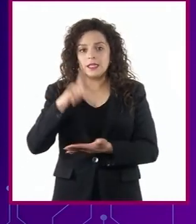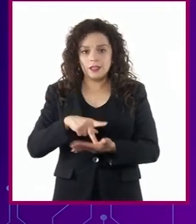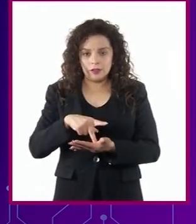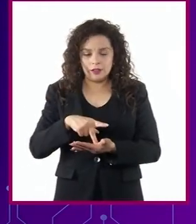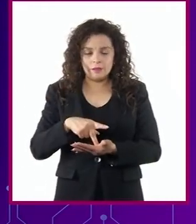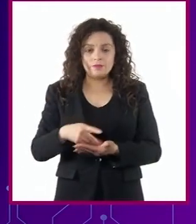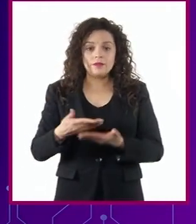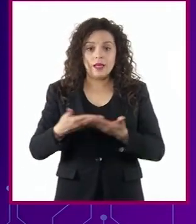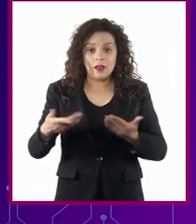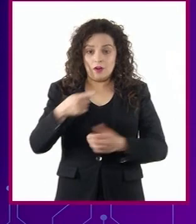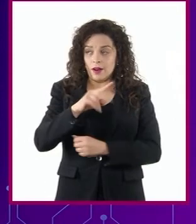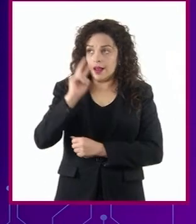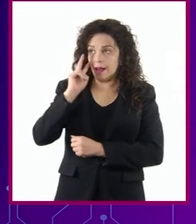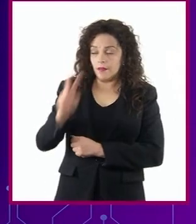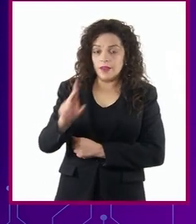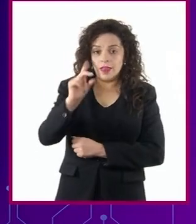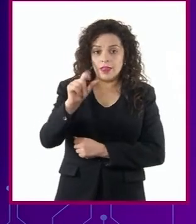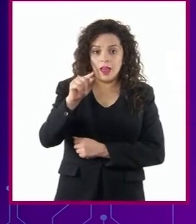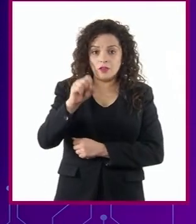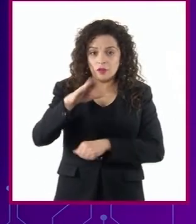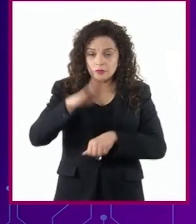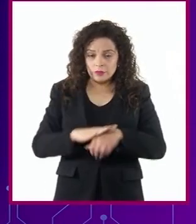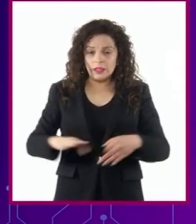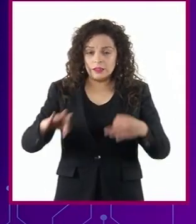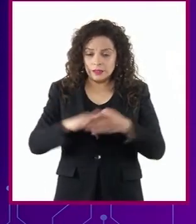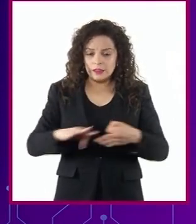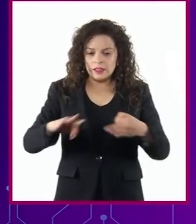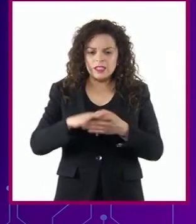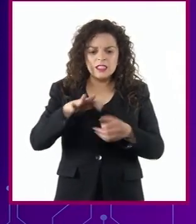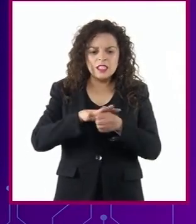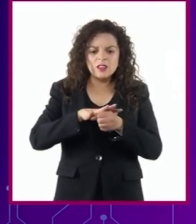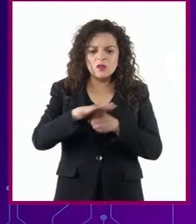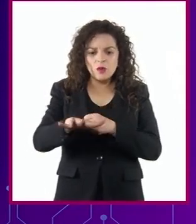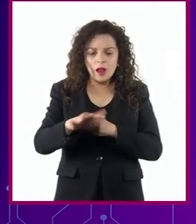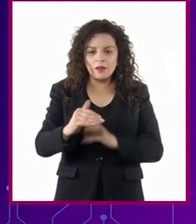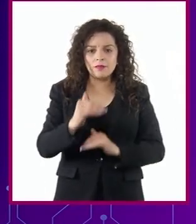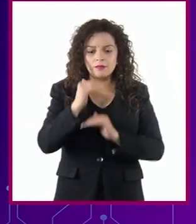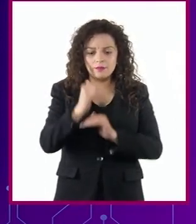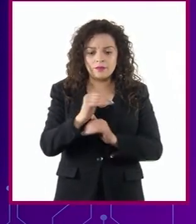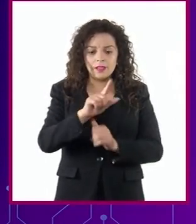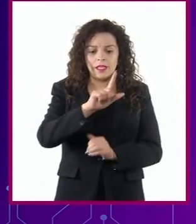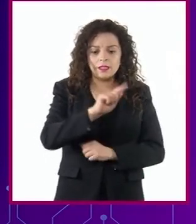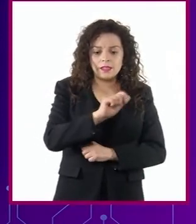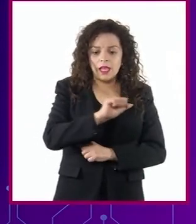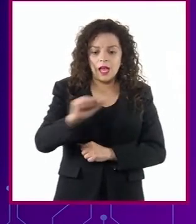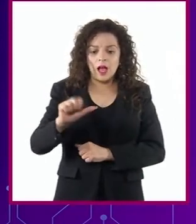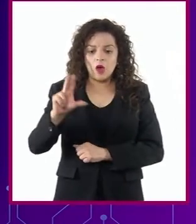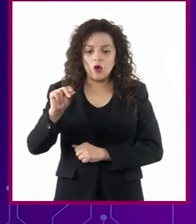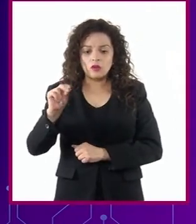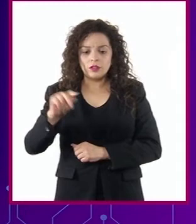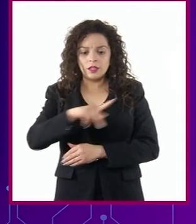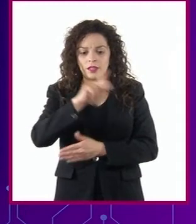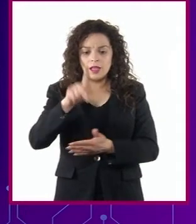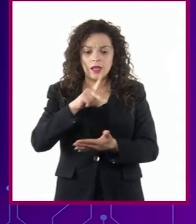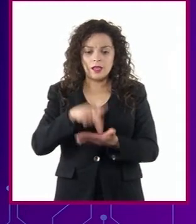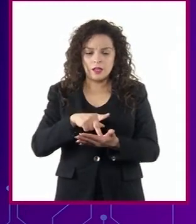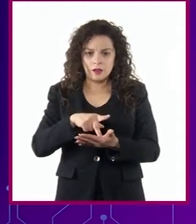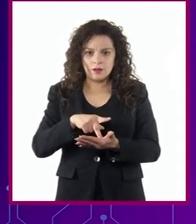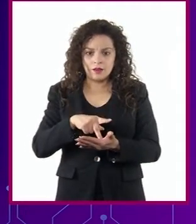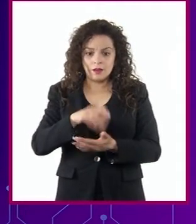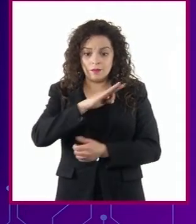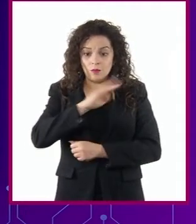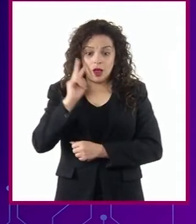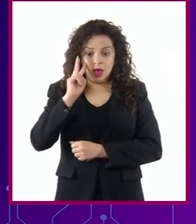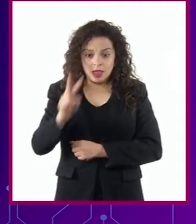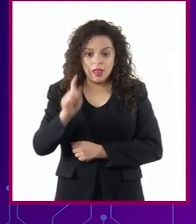puede observar que el dato que aparece con mayor frecuencia se ubica en el intervalo de 70 a 80 kilogramos. Podemos ver